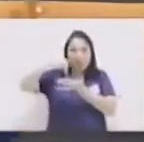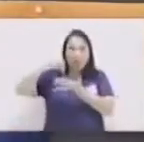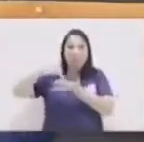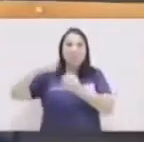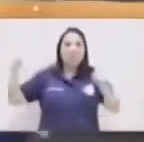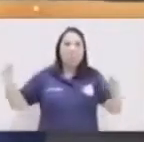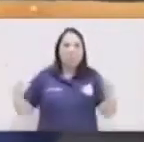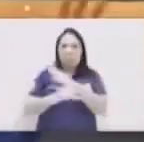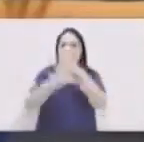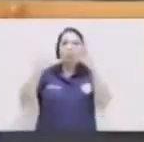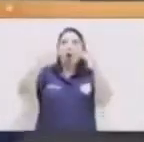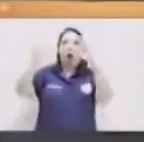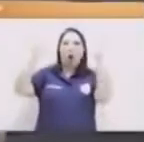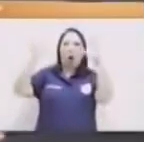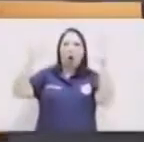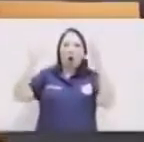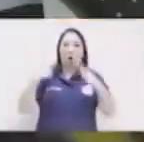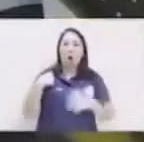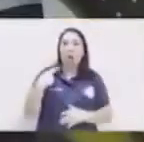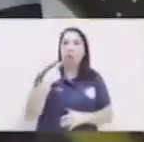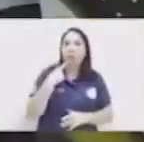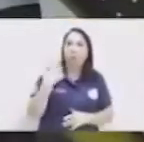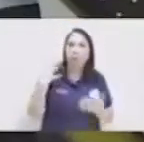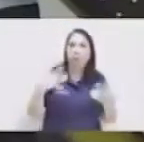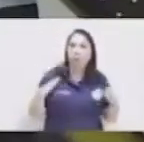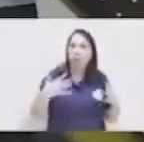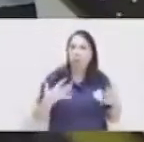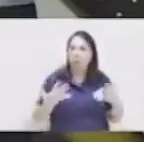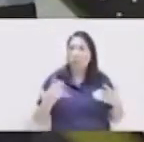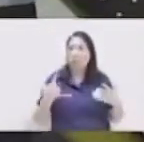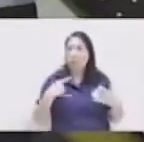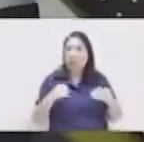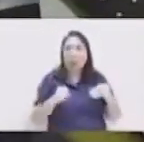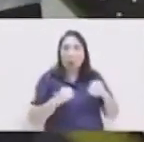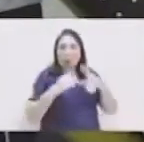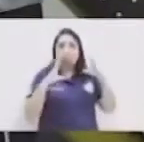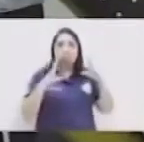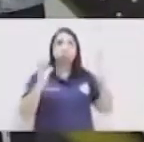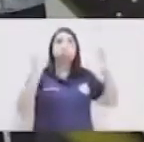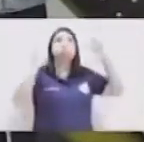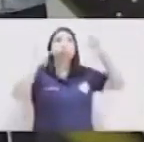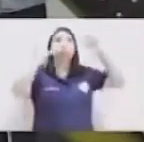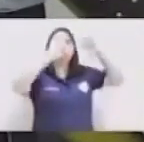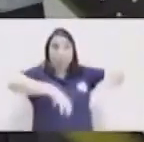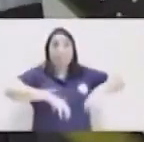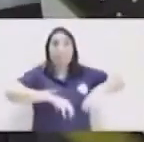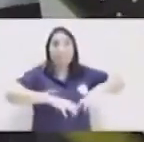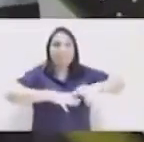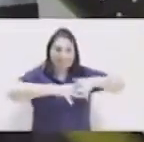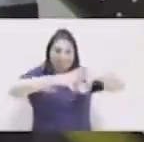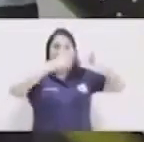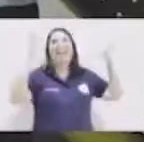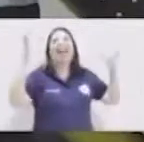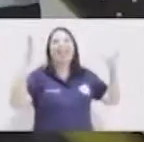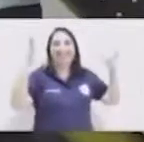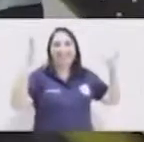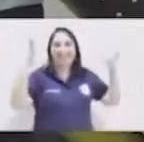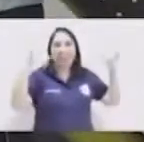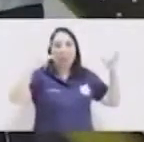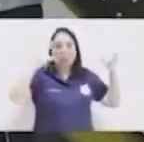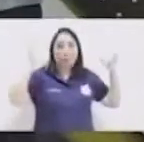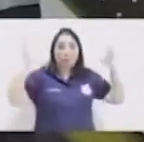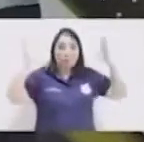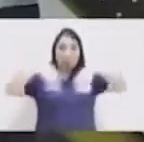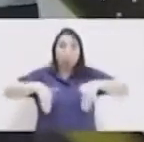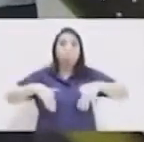Por unos químicos que tenían en unas bodegas. Es un desastre. Y eso es un desastre porque la cantidad